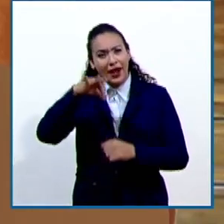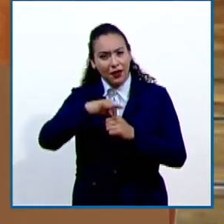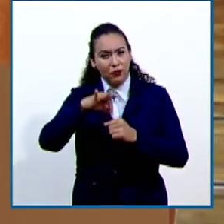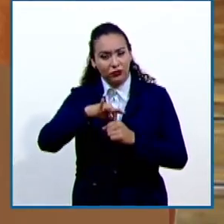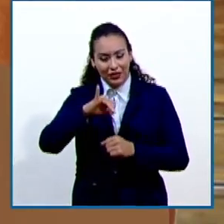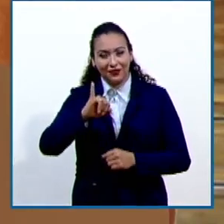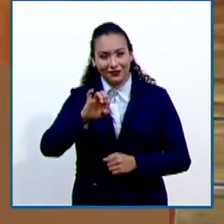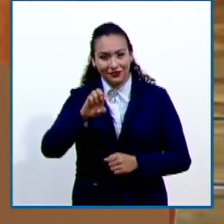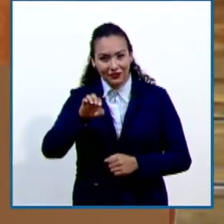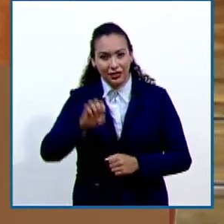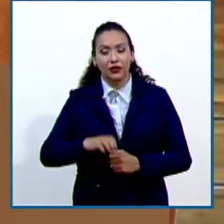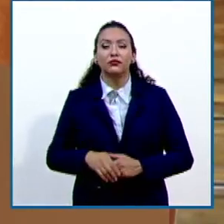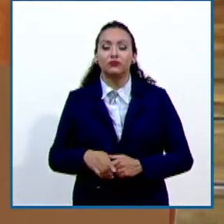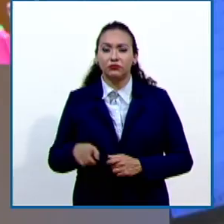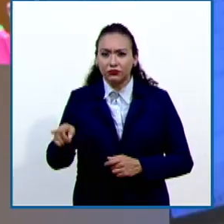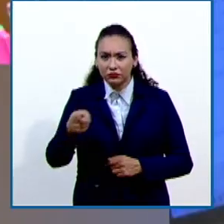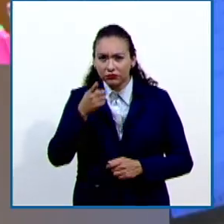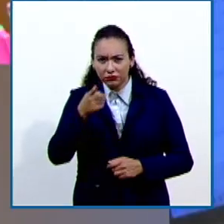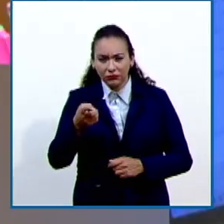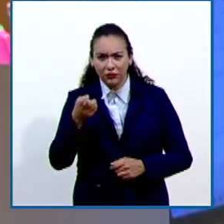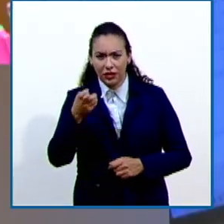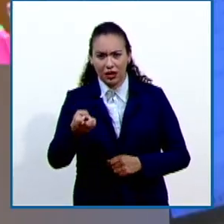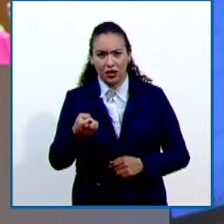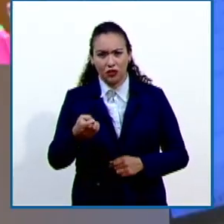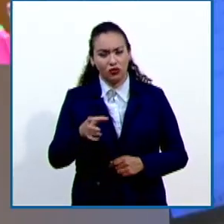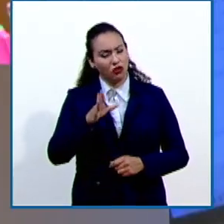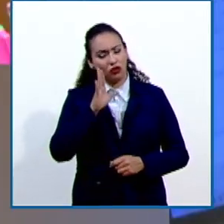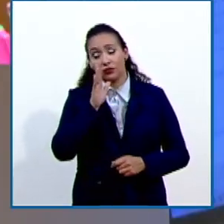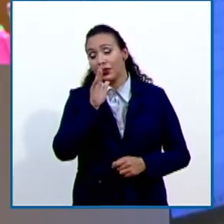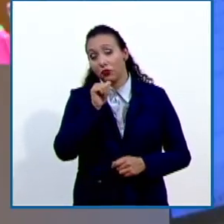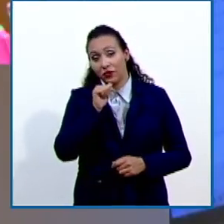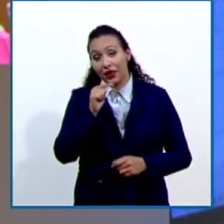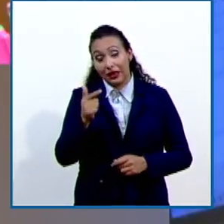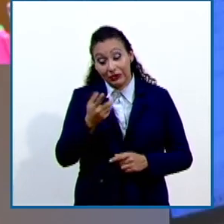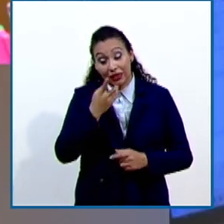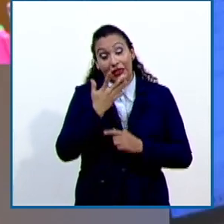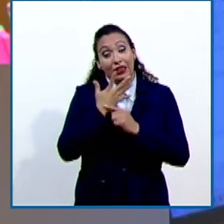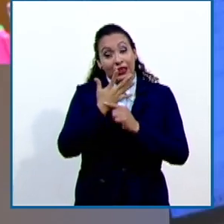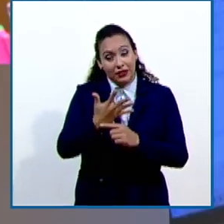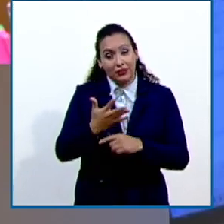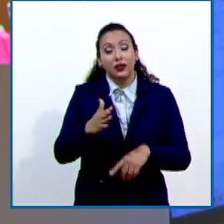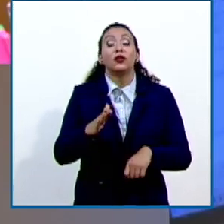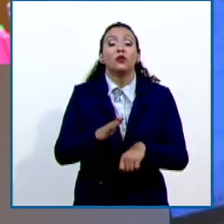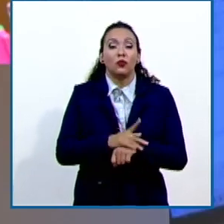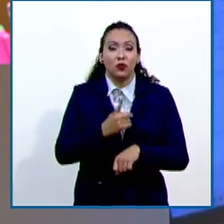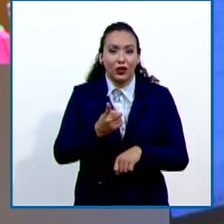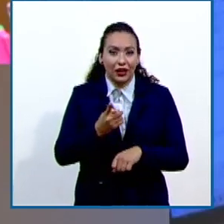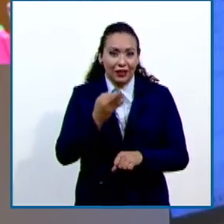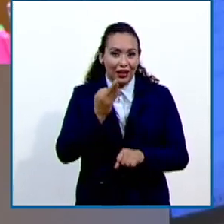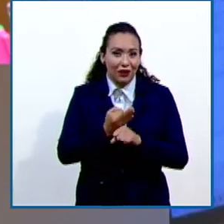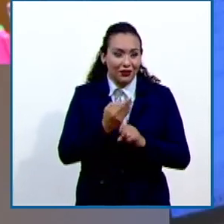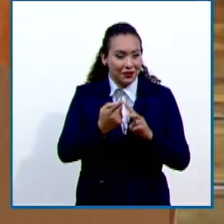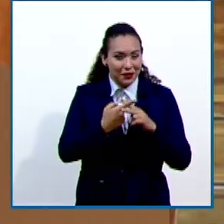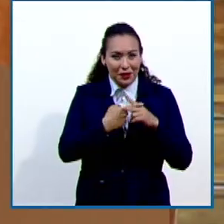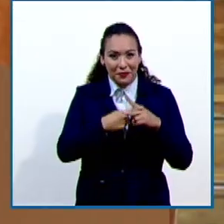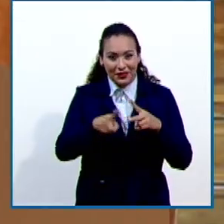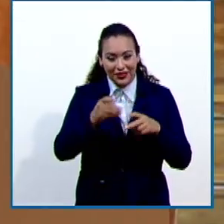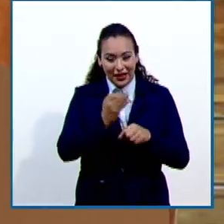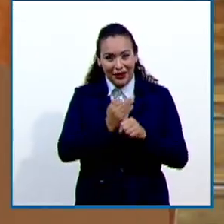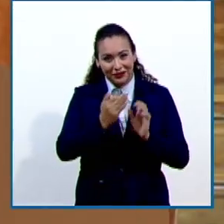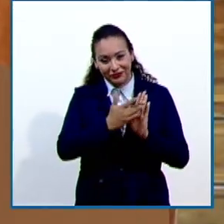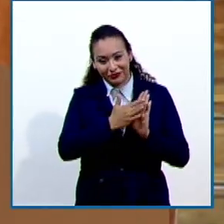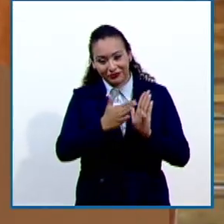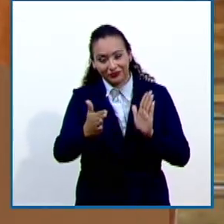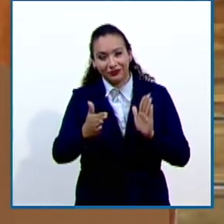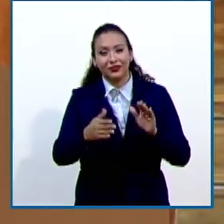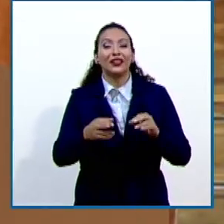INE argumentaba que estaba material y jurídicamente imposibilitado para ello, al estar pendiente la emisión de los lineamientos en la materia